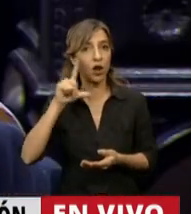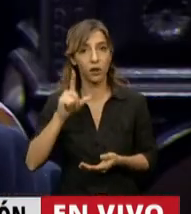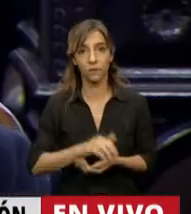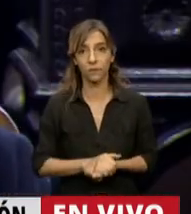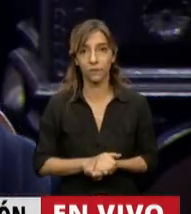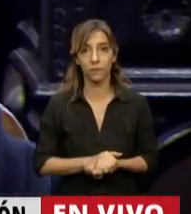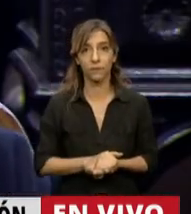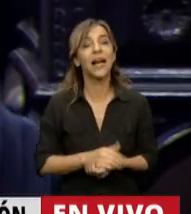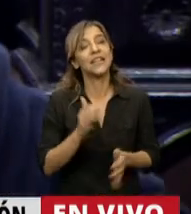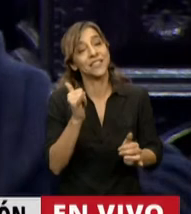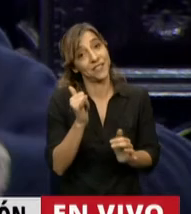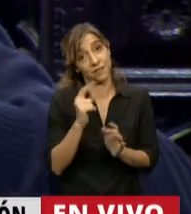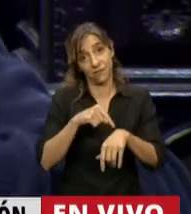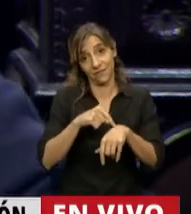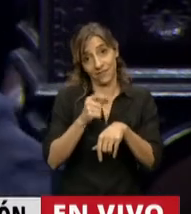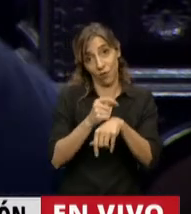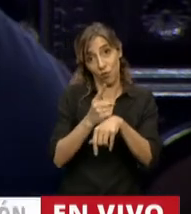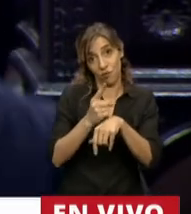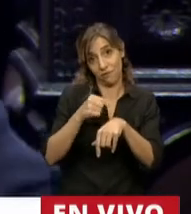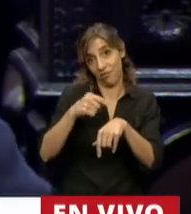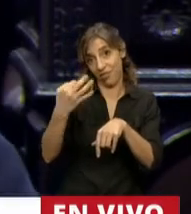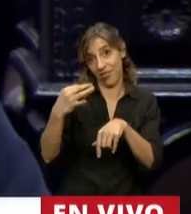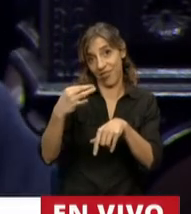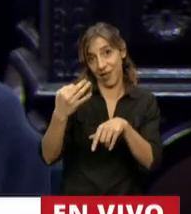Me robaste unos segundos, Sergio.